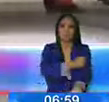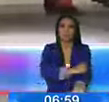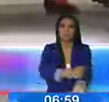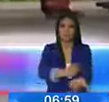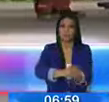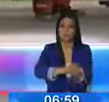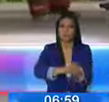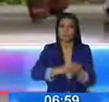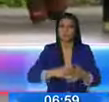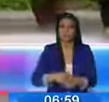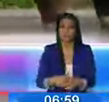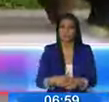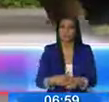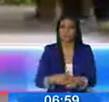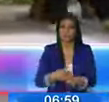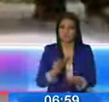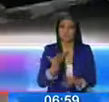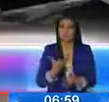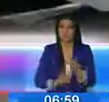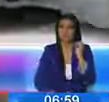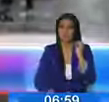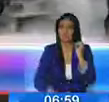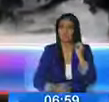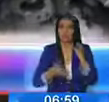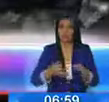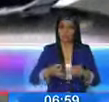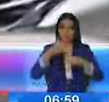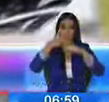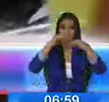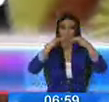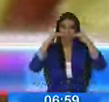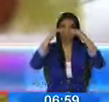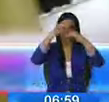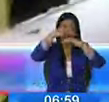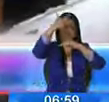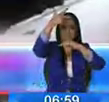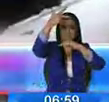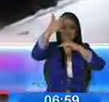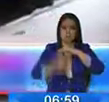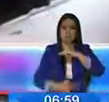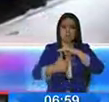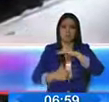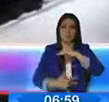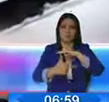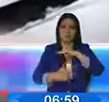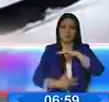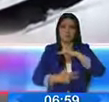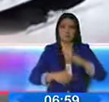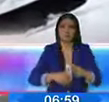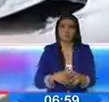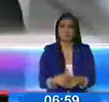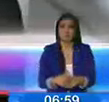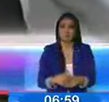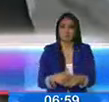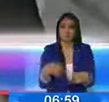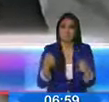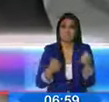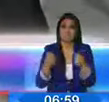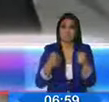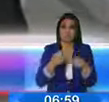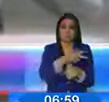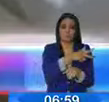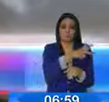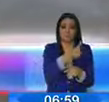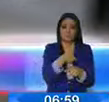hizo que el automotor cayera bruscamente desde la parte superior dado que un vehículo que se disponía a parquear en la